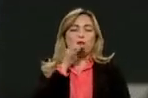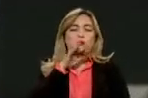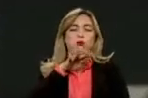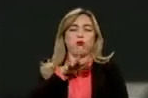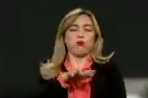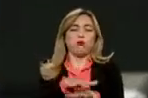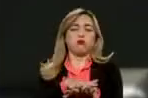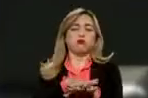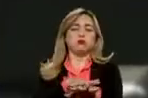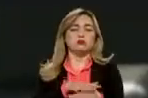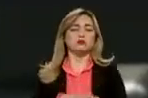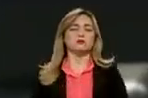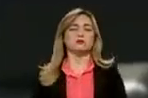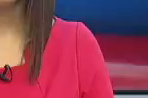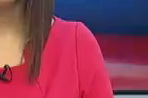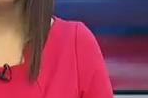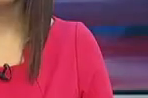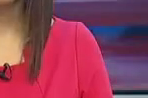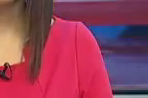Paz, 24 horas.